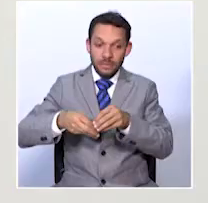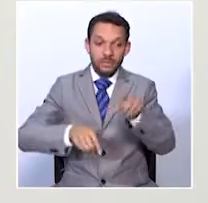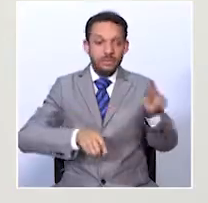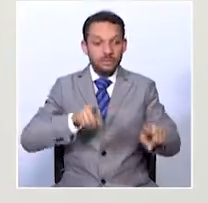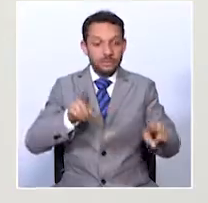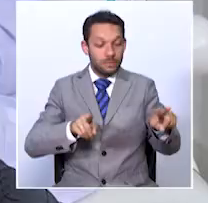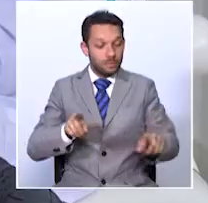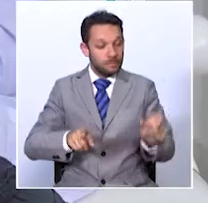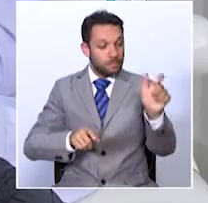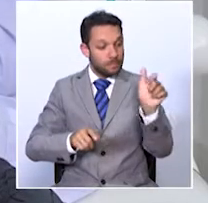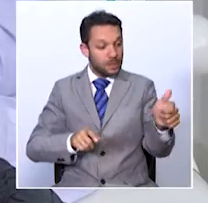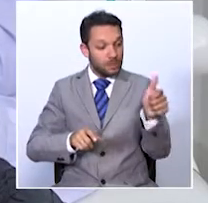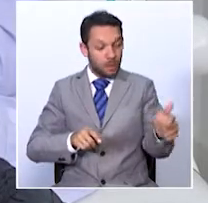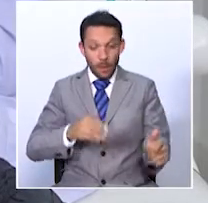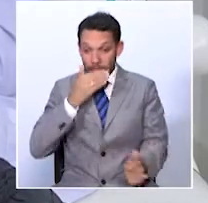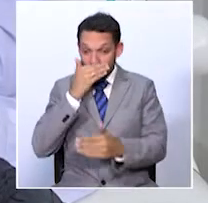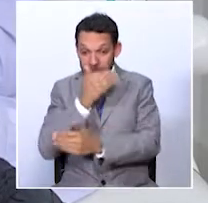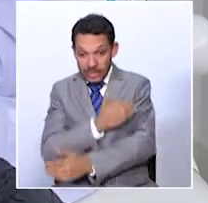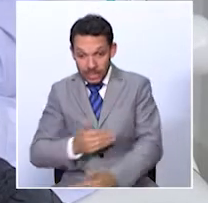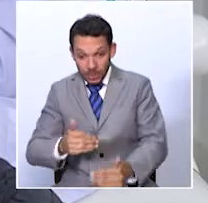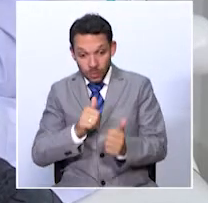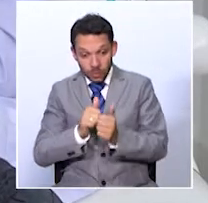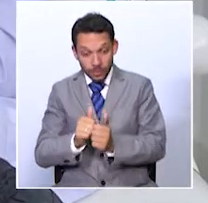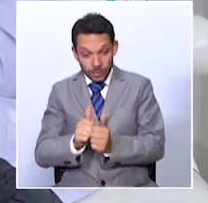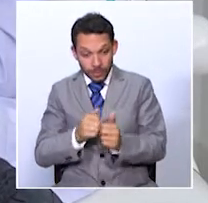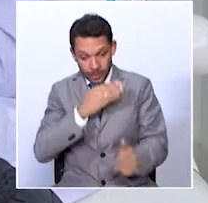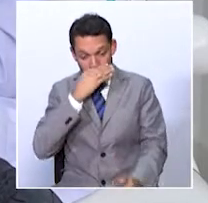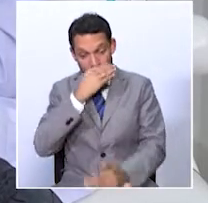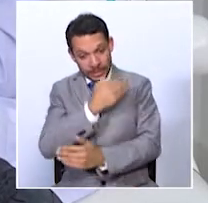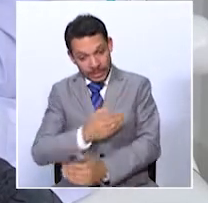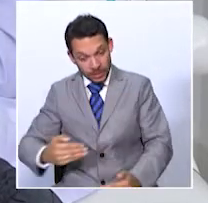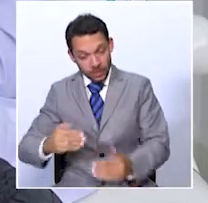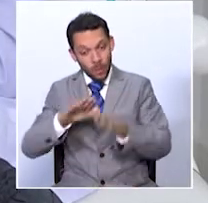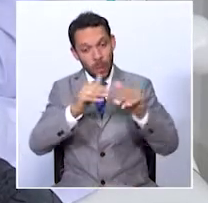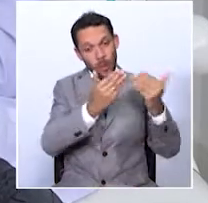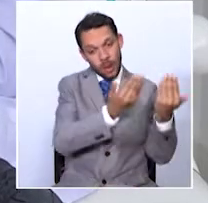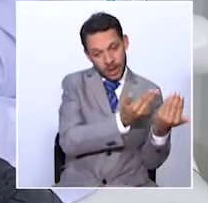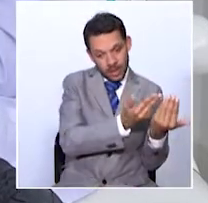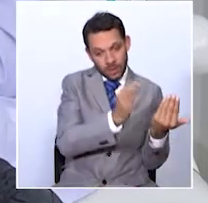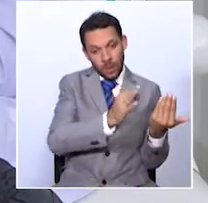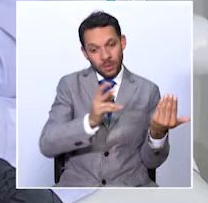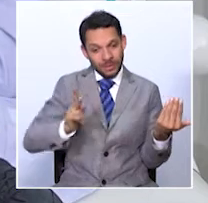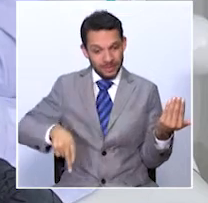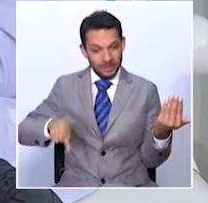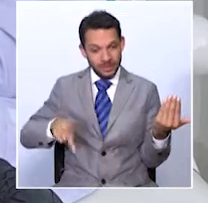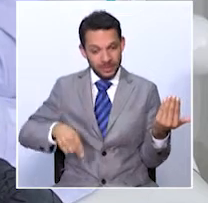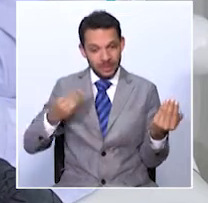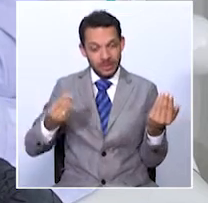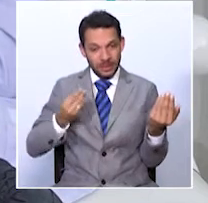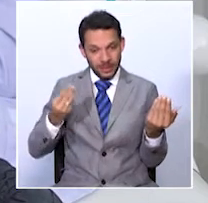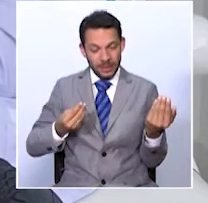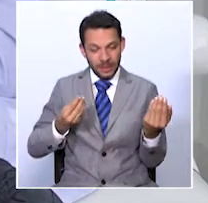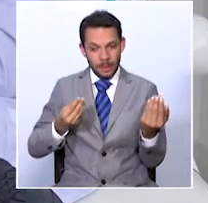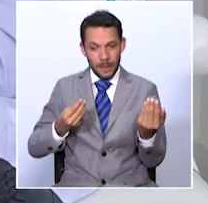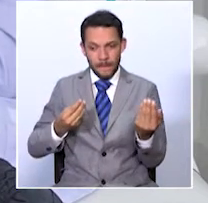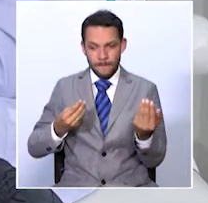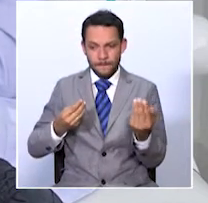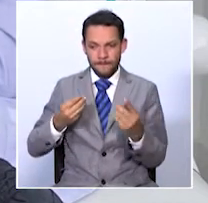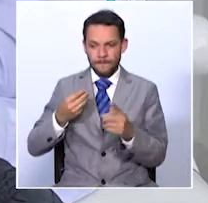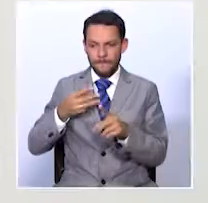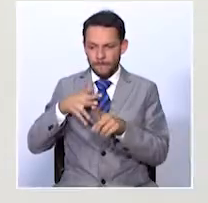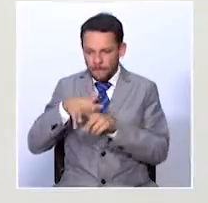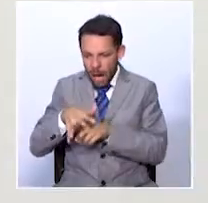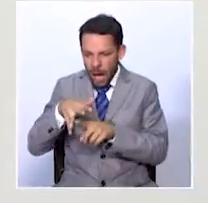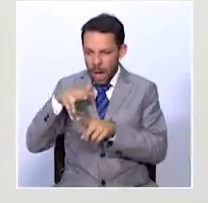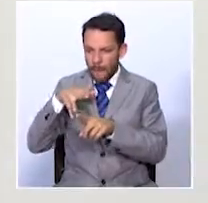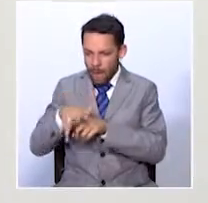a los niñitos. Resulta de que al niñito en el colegio, en la escuela, empiezan a darle papirotazos y los ponen y los llaman